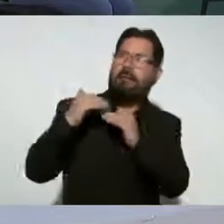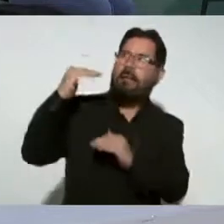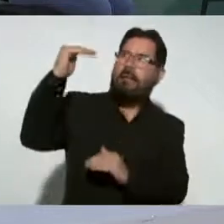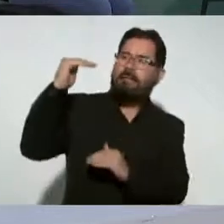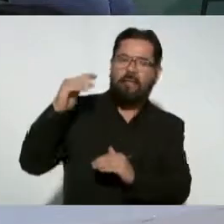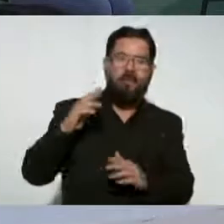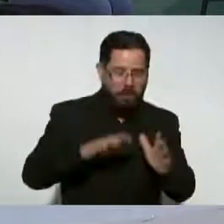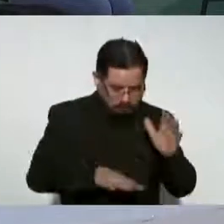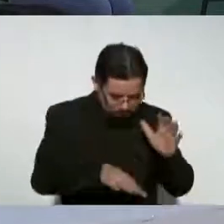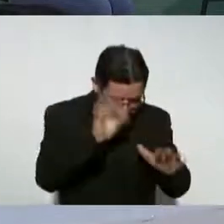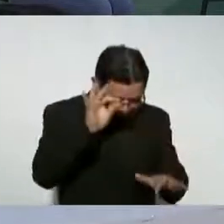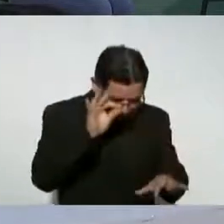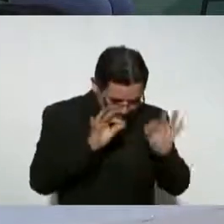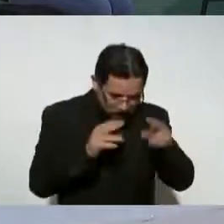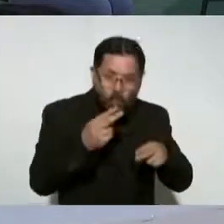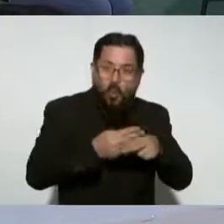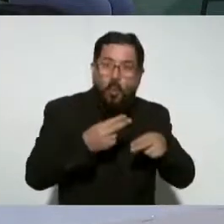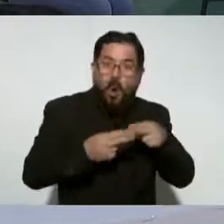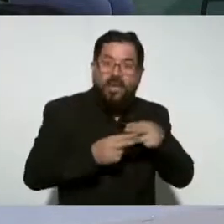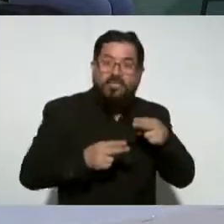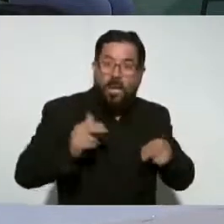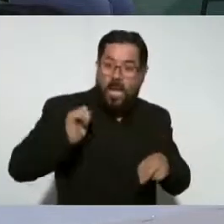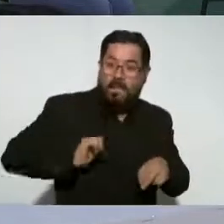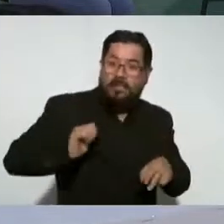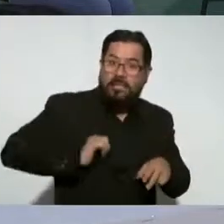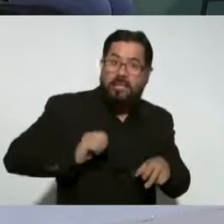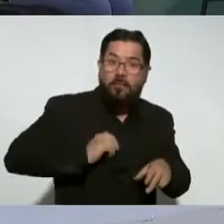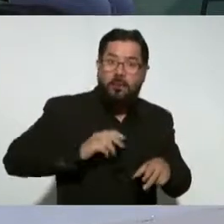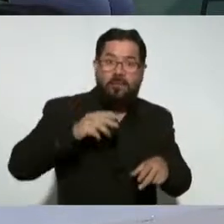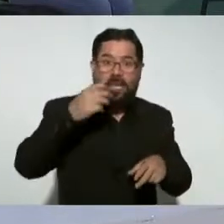muchos restos de mamut.